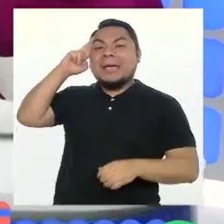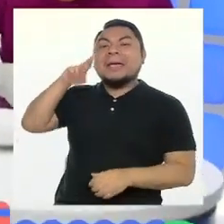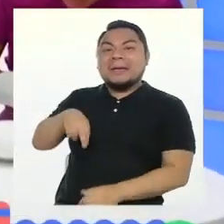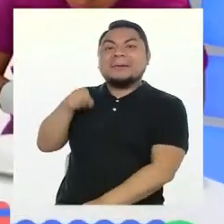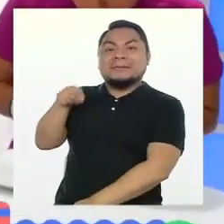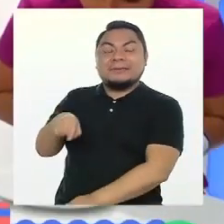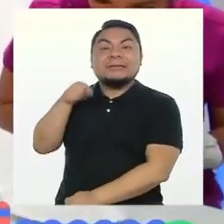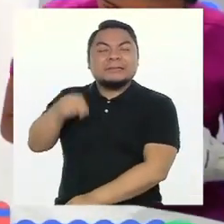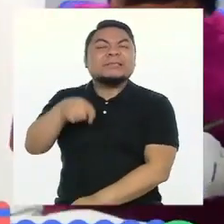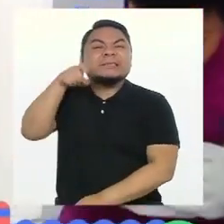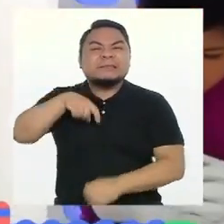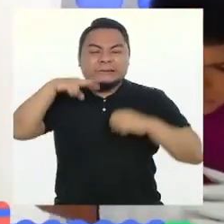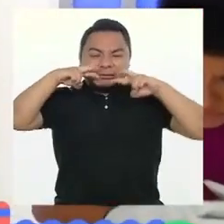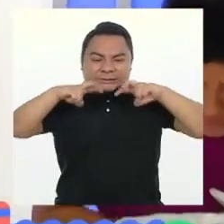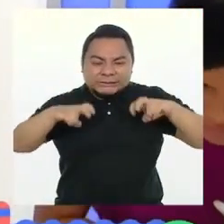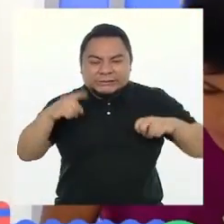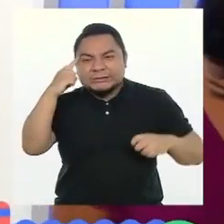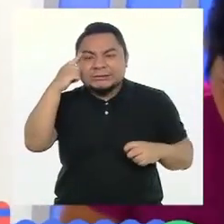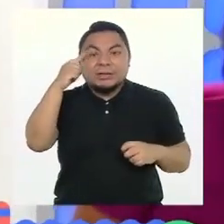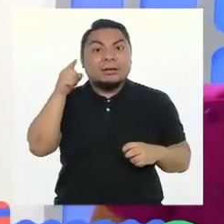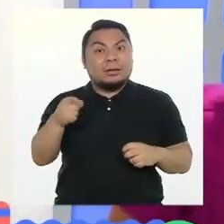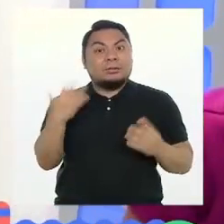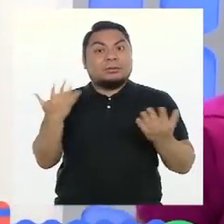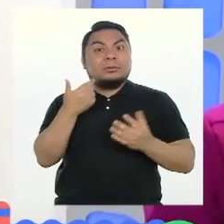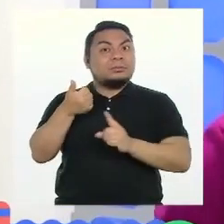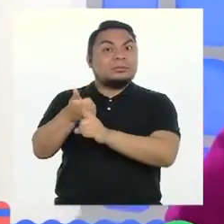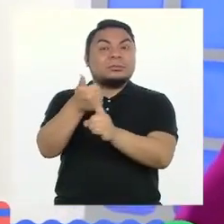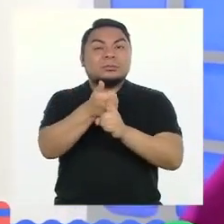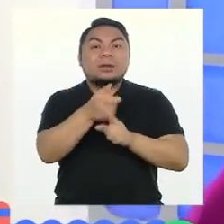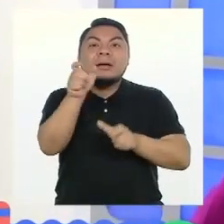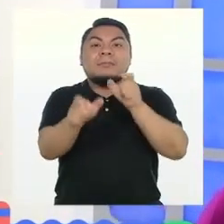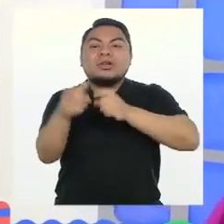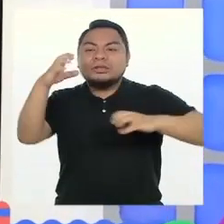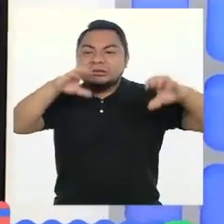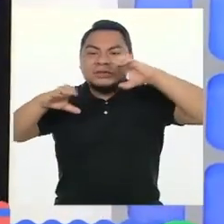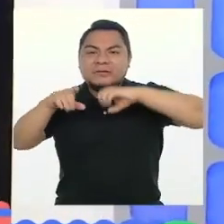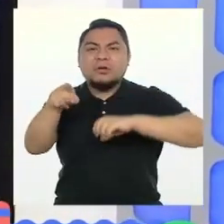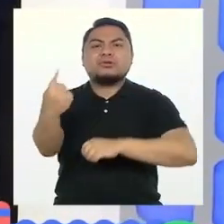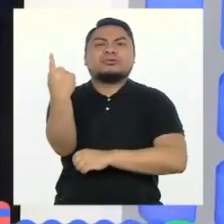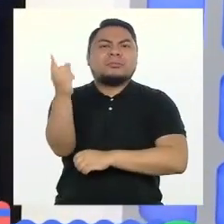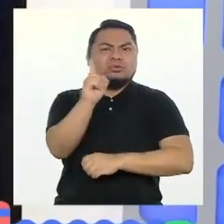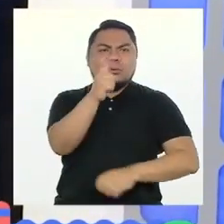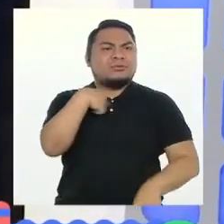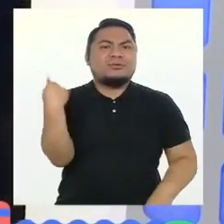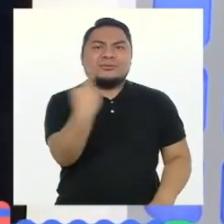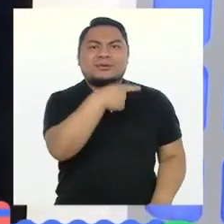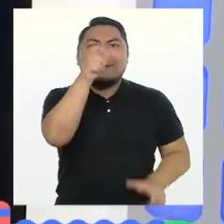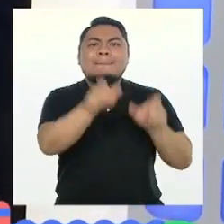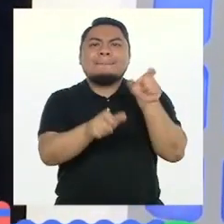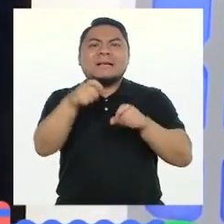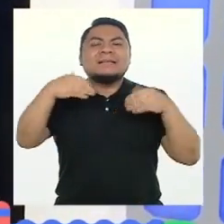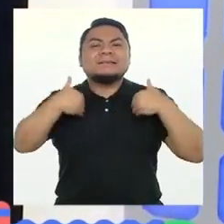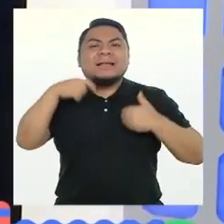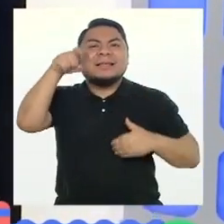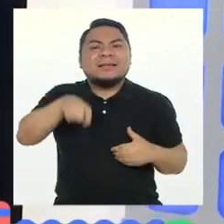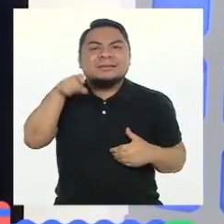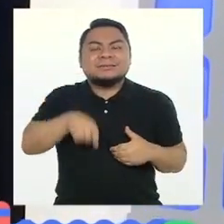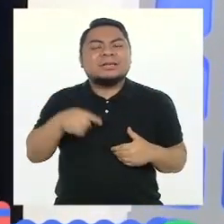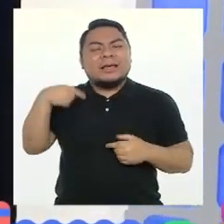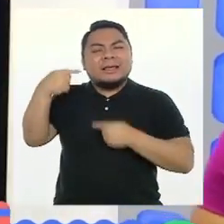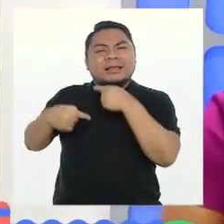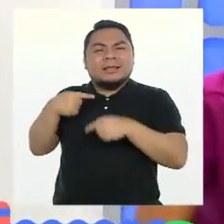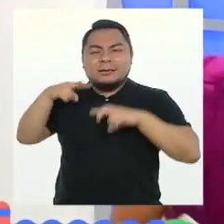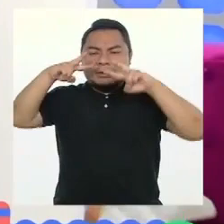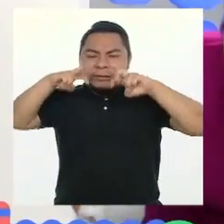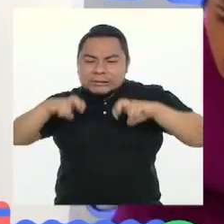esta necesidad de experimentar no les pertenece solamente a los científicos. Todos los seres humanos tenemos esta necesidad en nuestro día a